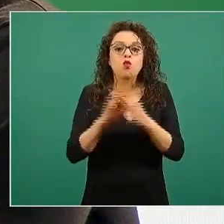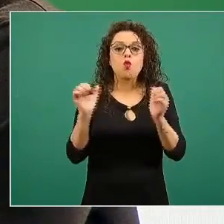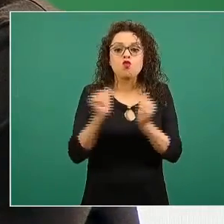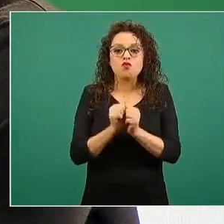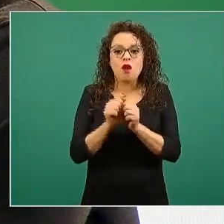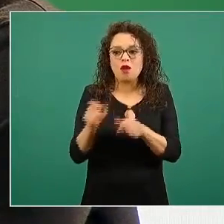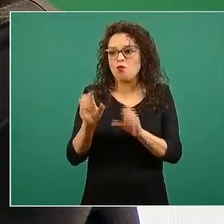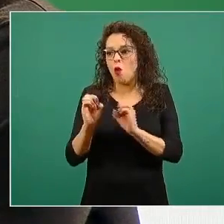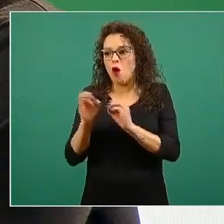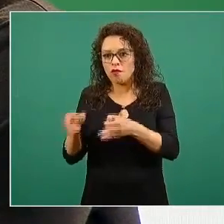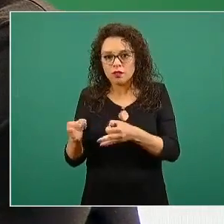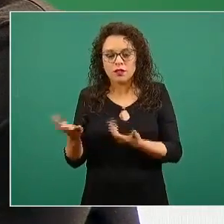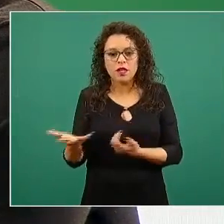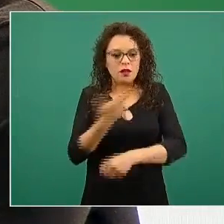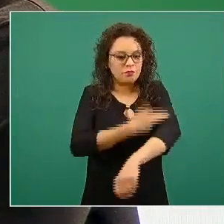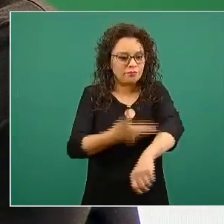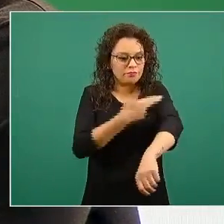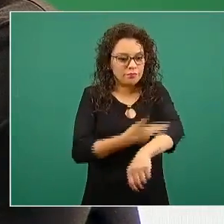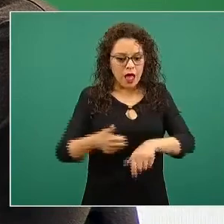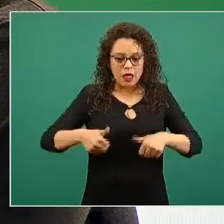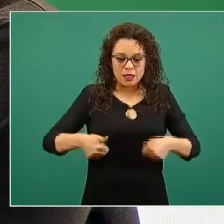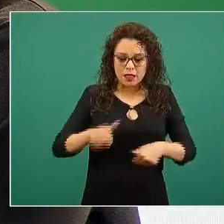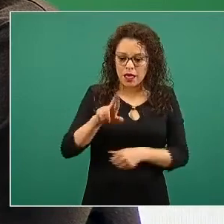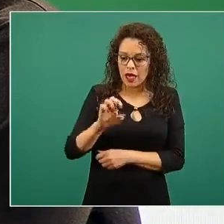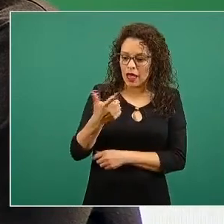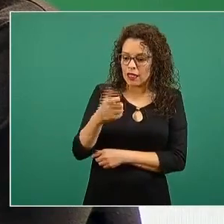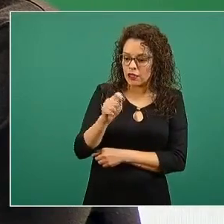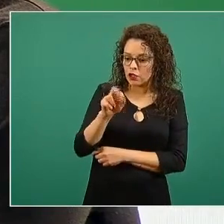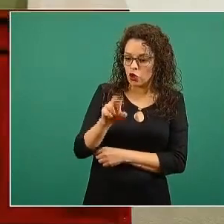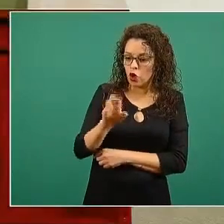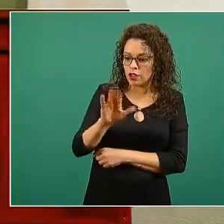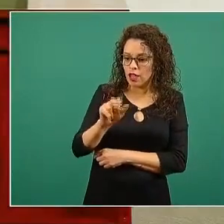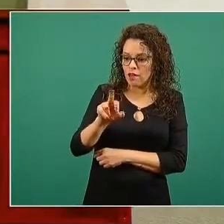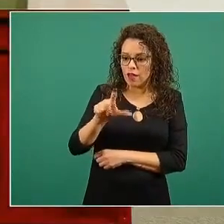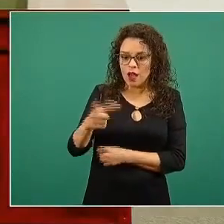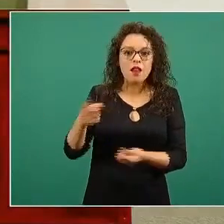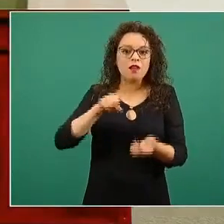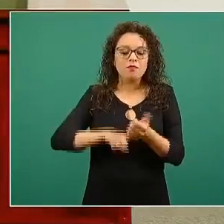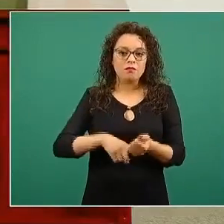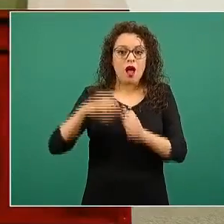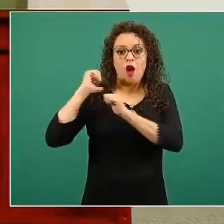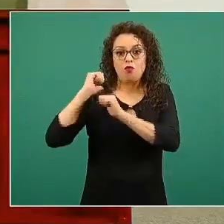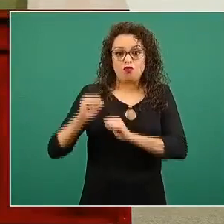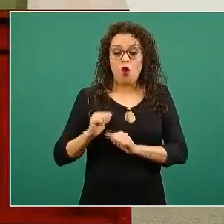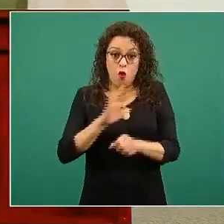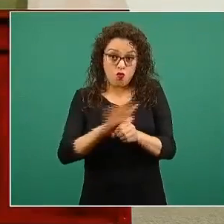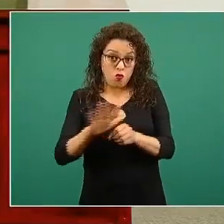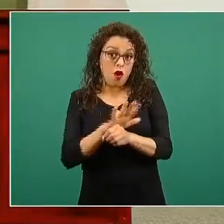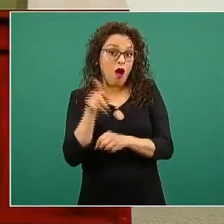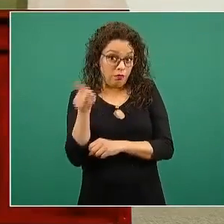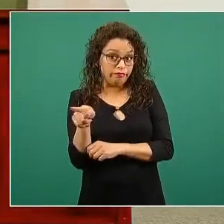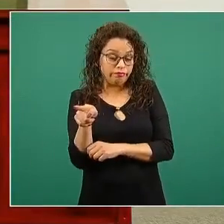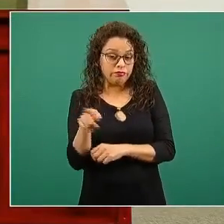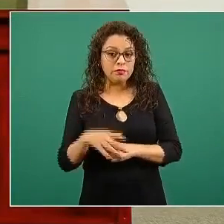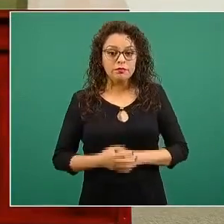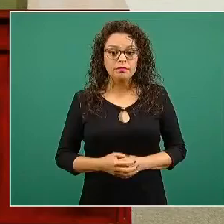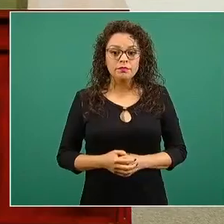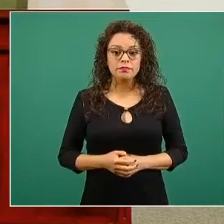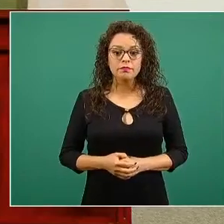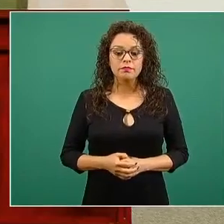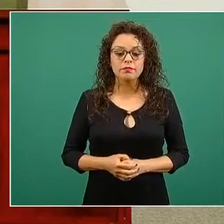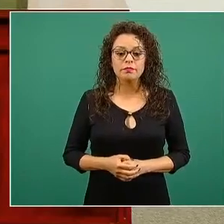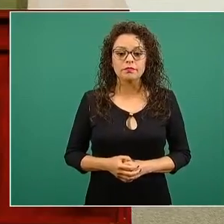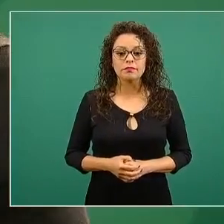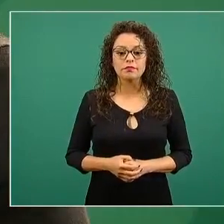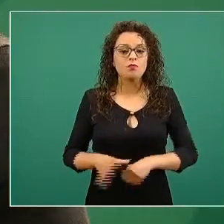y el tema de los registros civiles, pues bueno, son también competencia directa de la autoridad local. La coordinación siempre ha